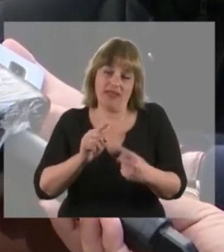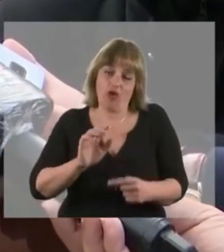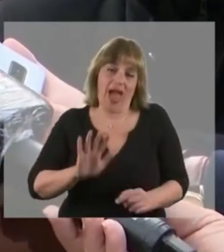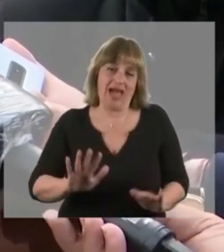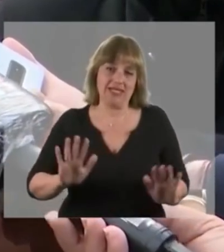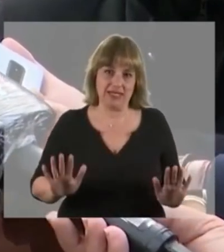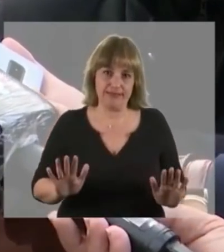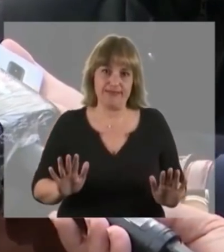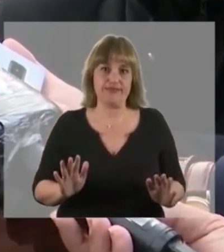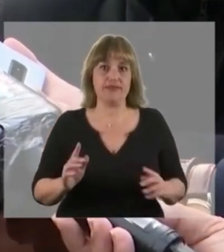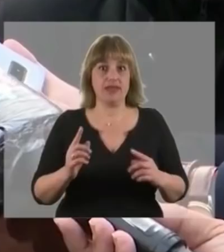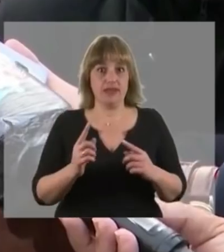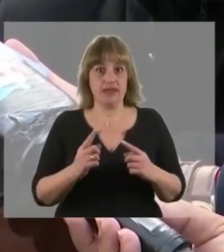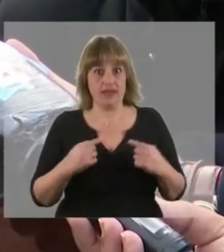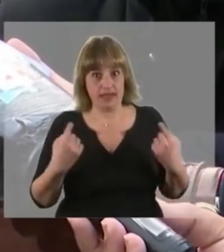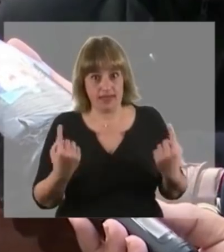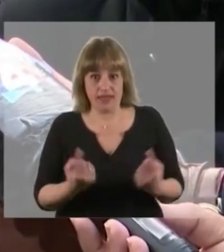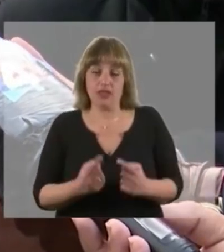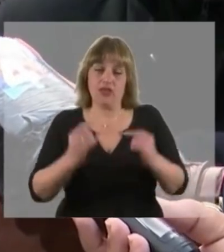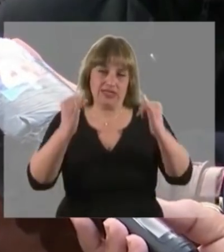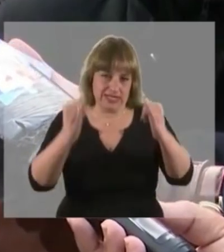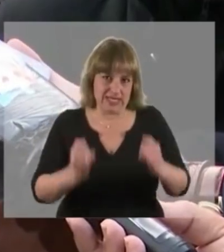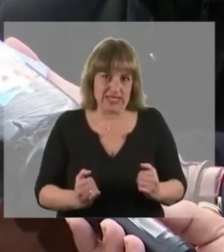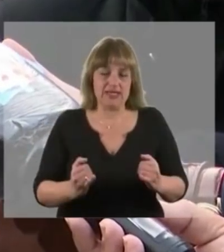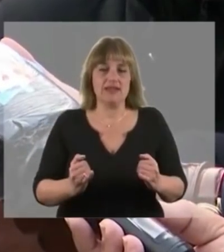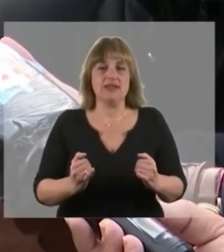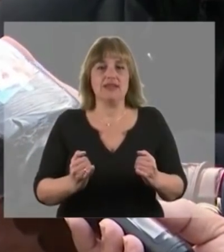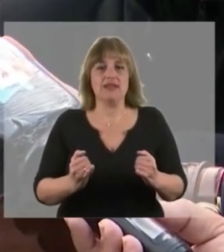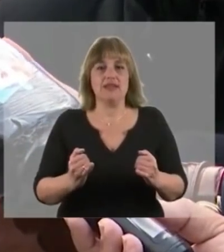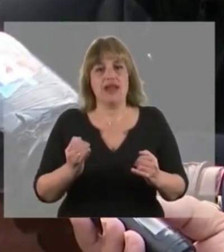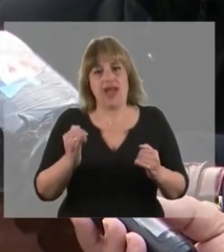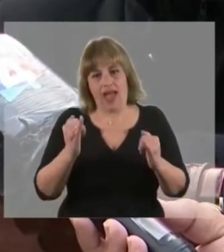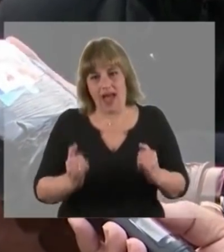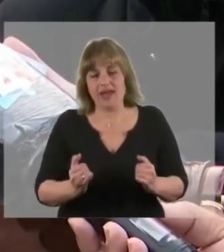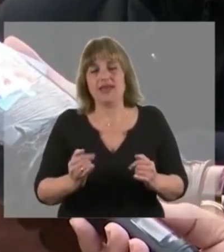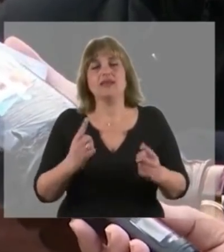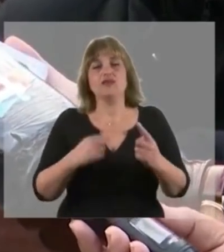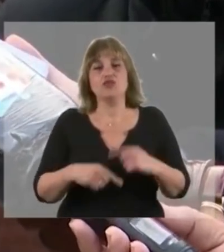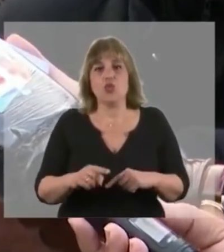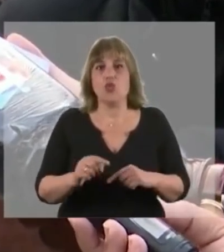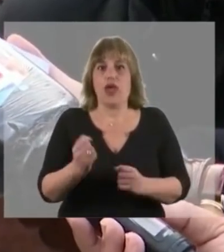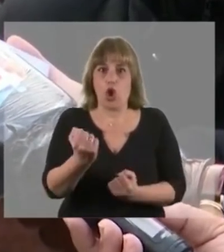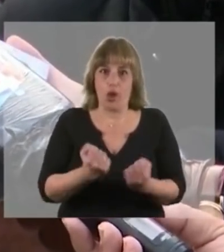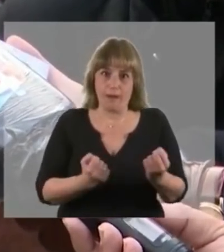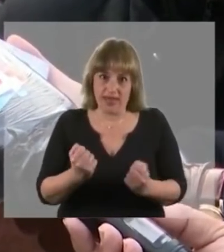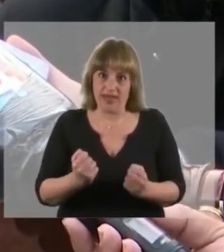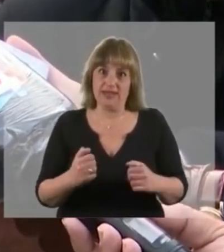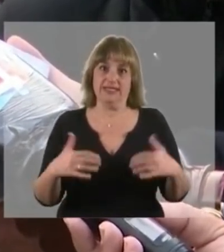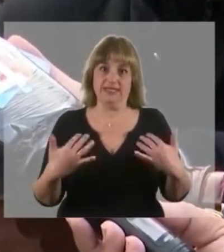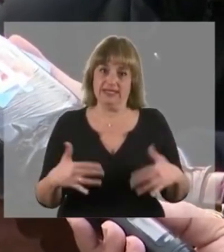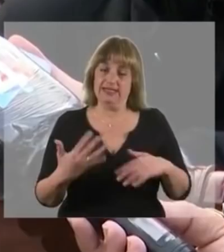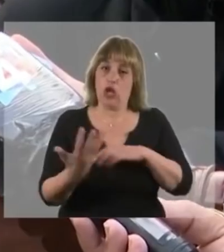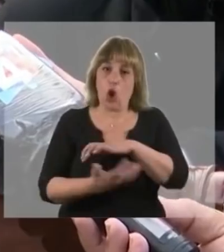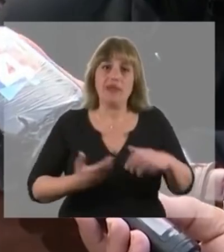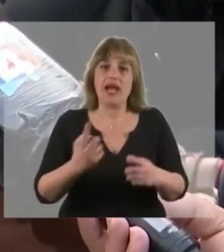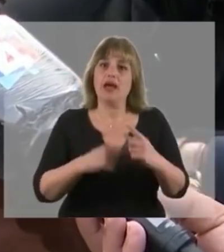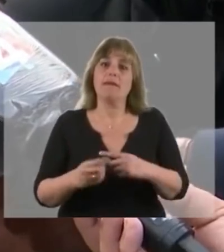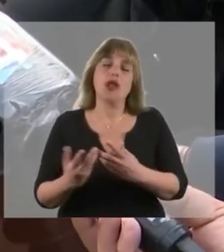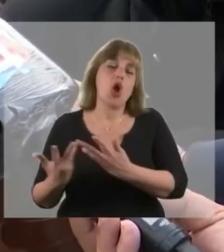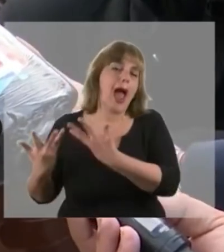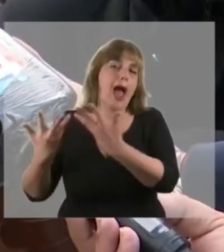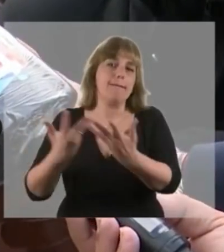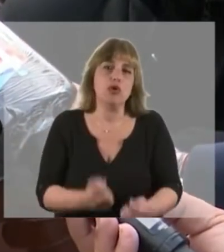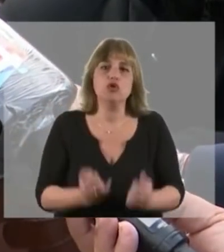agenda va a ir por ahí, dentro de lo escueto que es el margen que tenemos